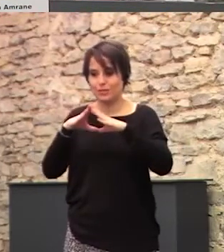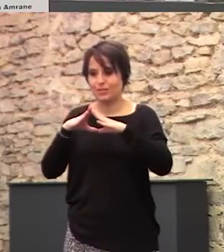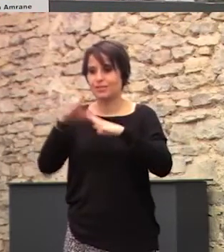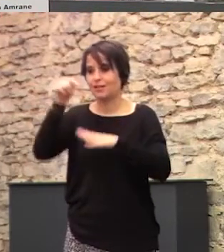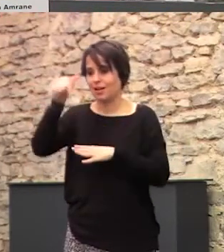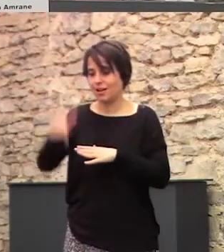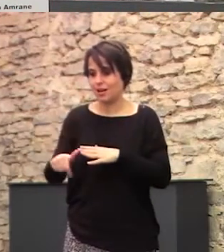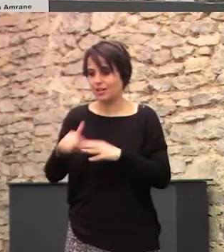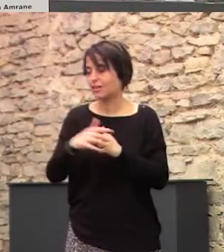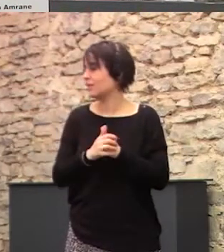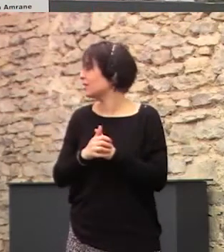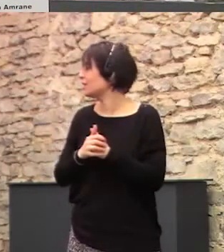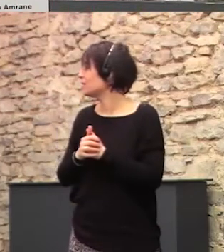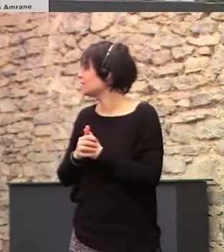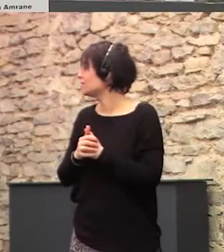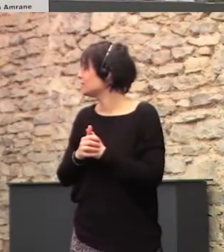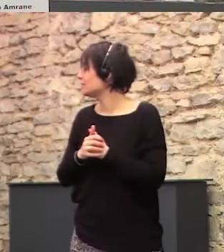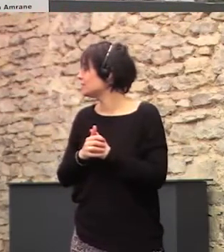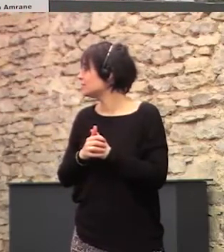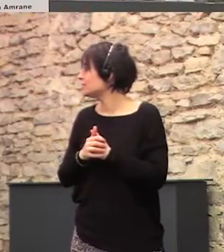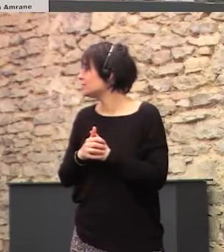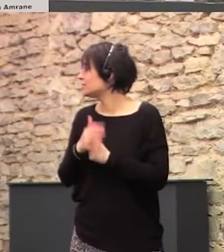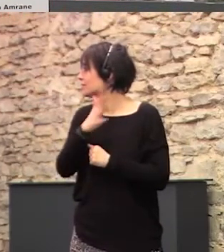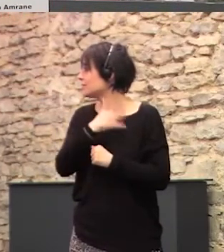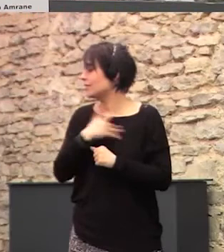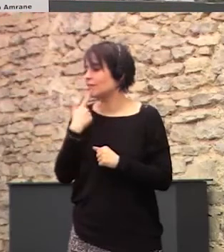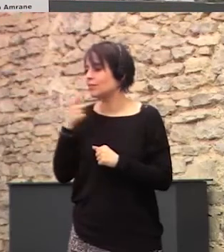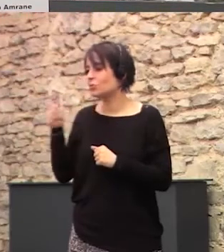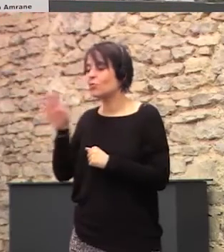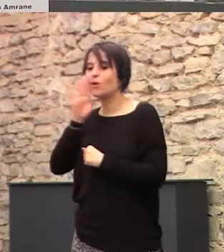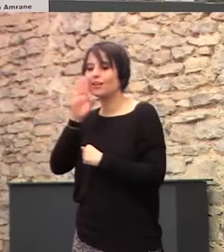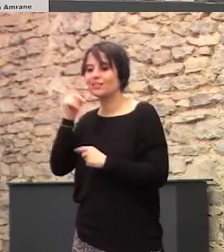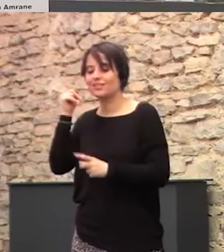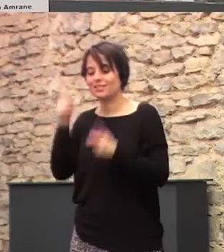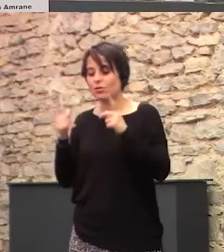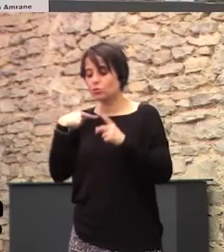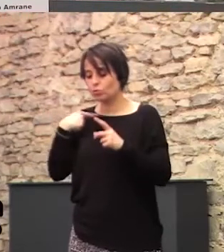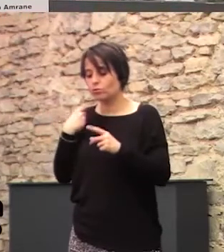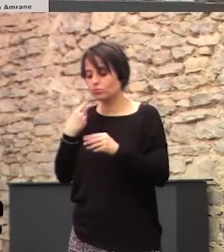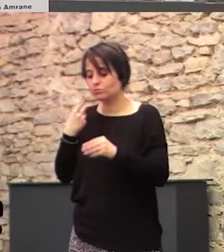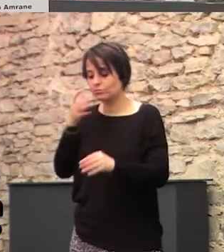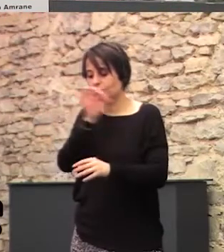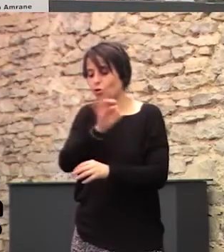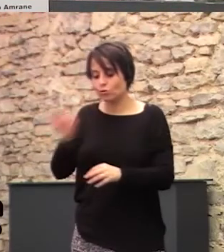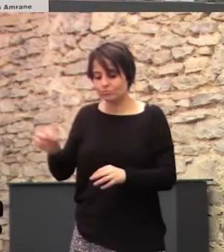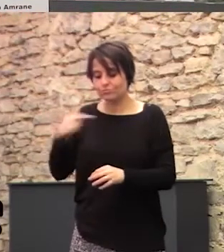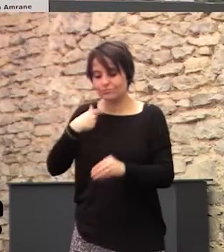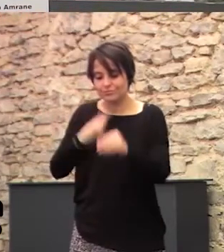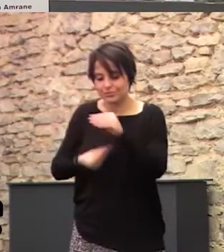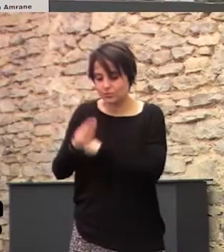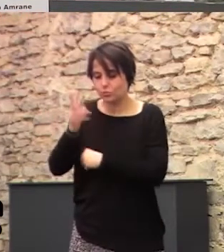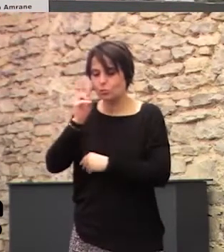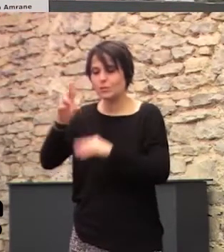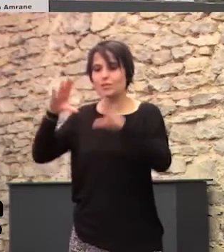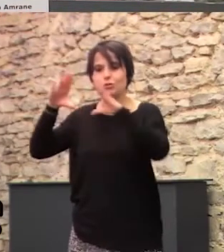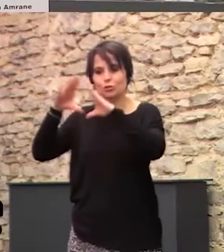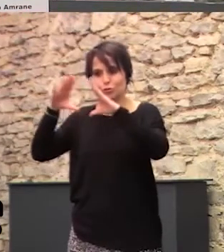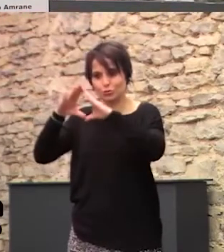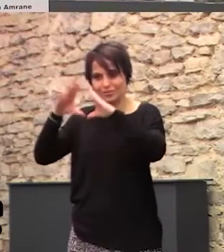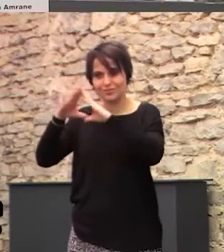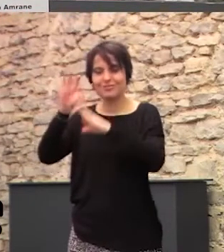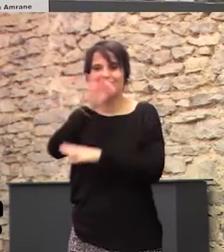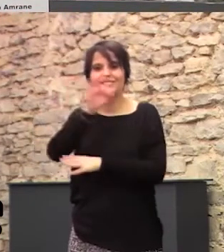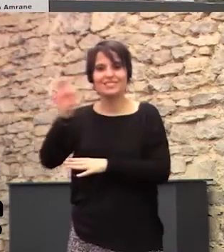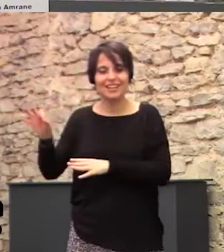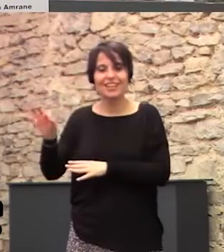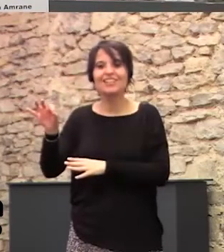pues como parte, tú decías, ¿no? Eres donostiarra, ¿Cómo te ves como feminista donostiarra